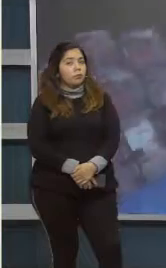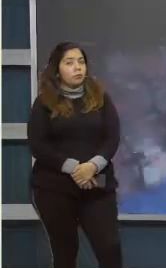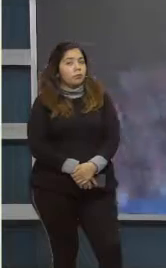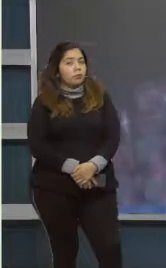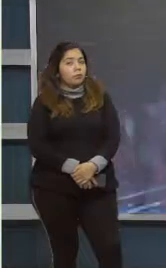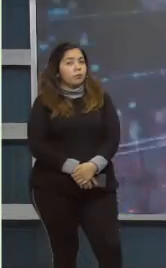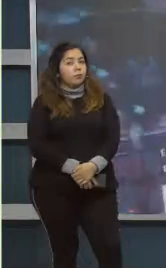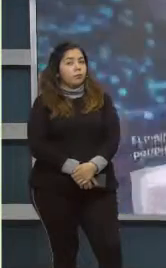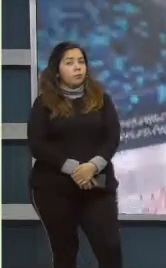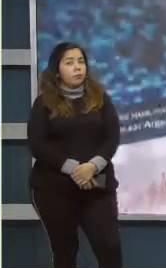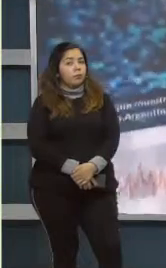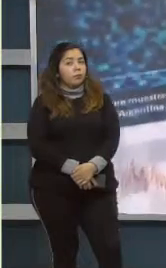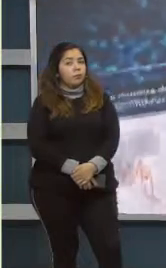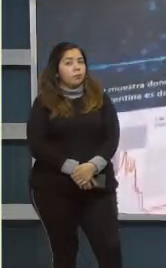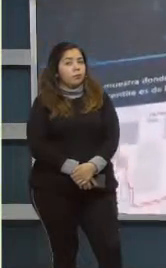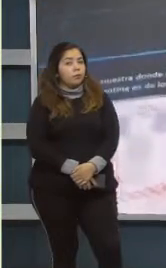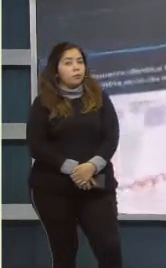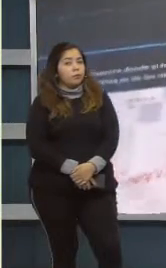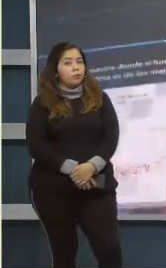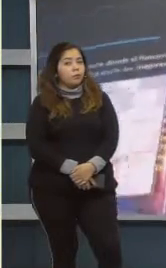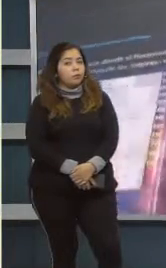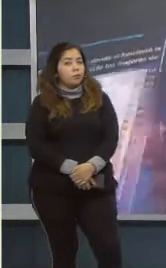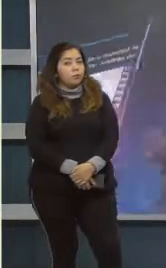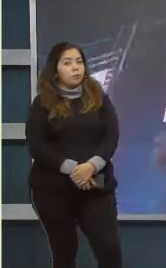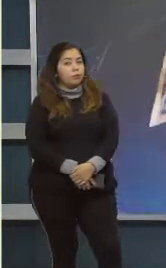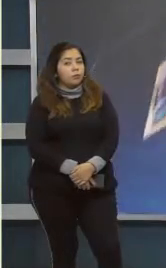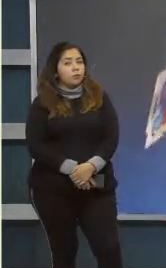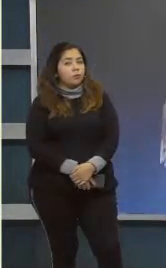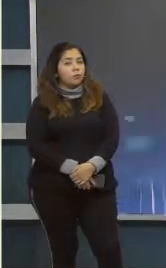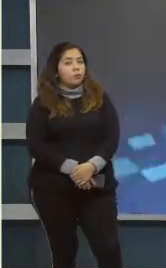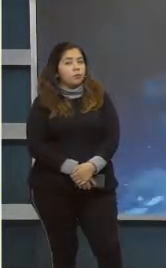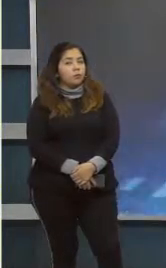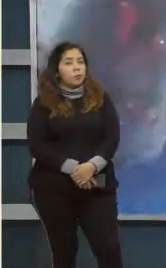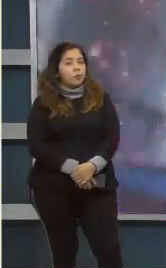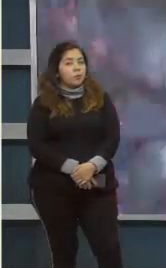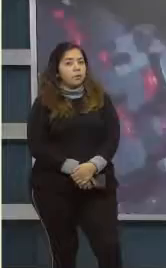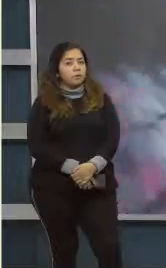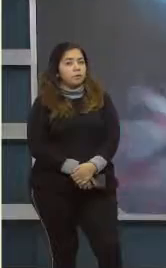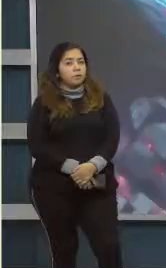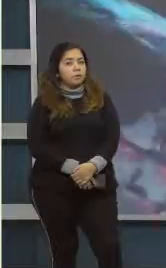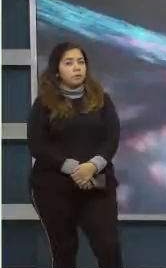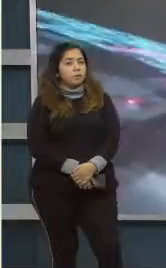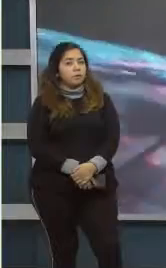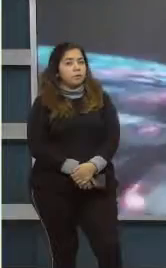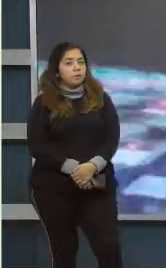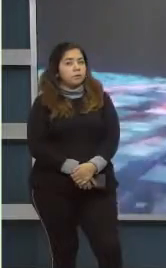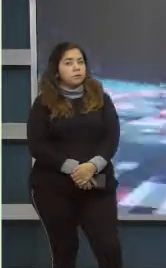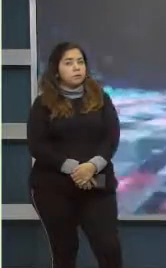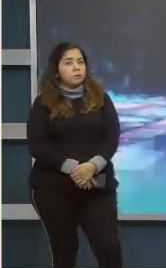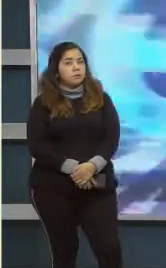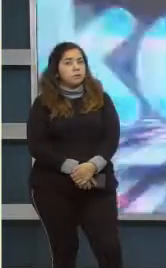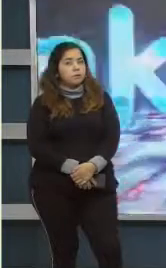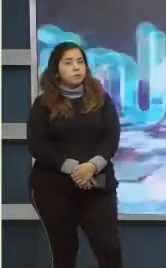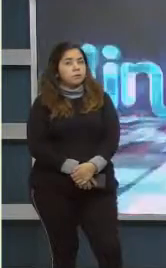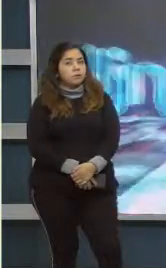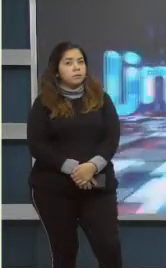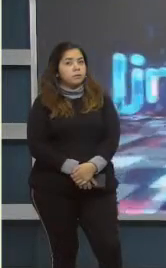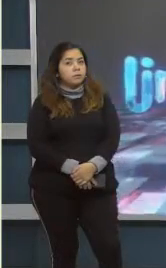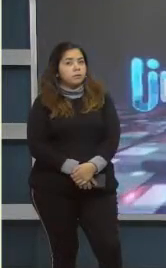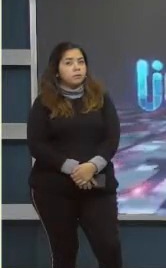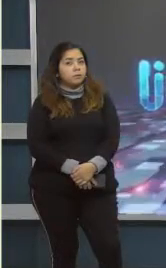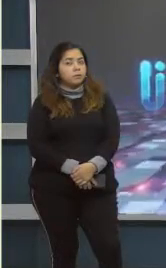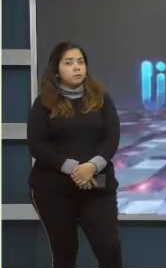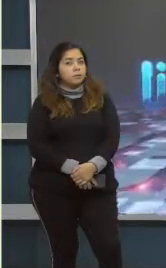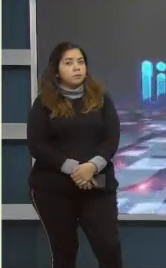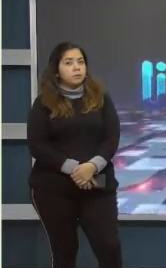señalando, lo primero van a ser los alumnos del último año. Séptimo para la industrial, sexto